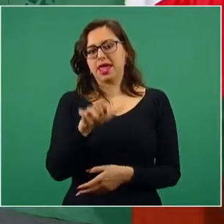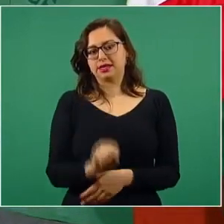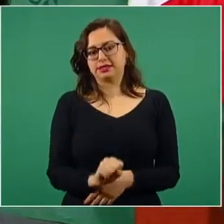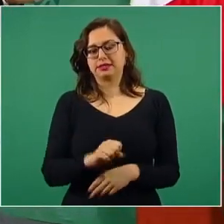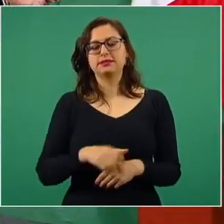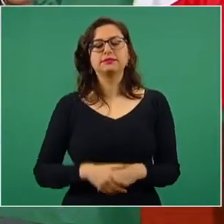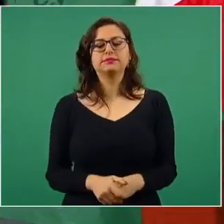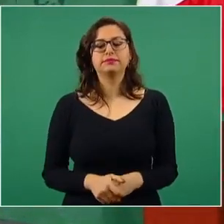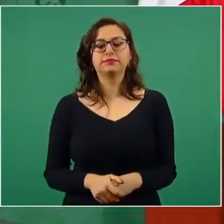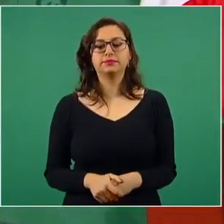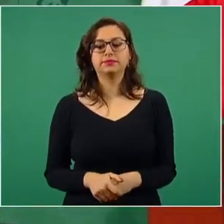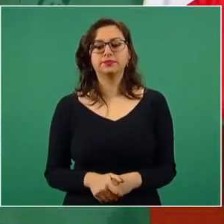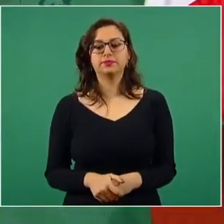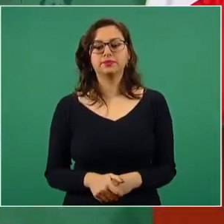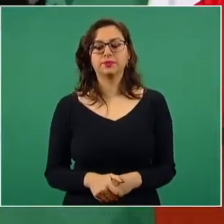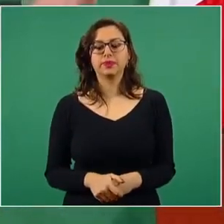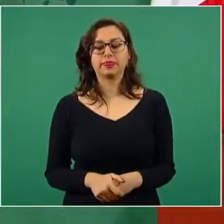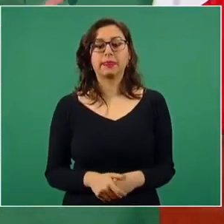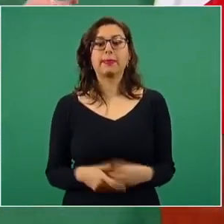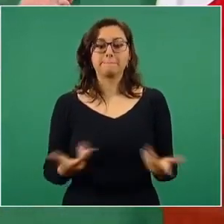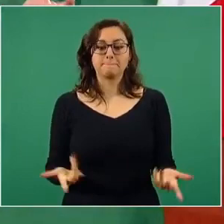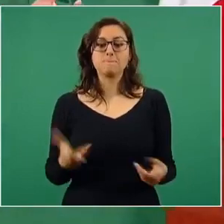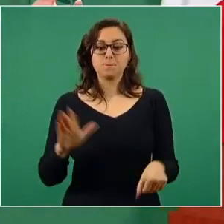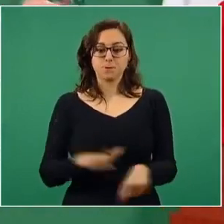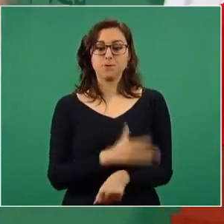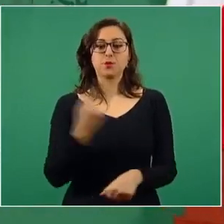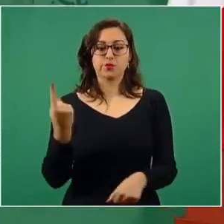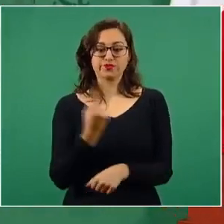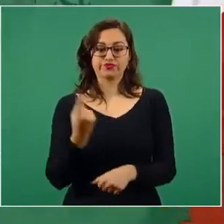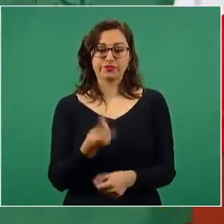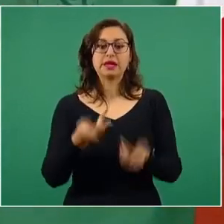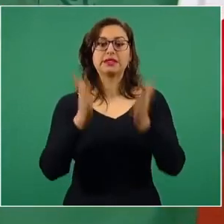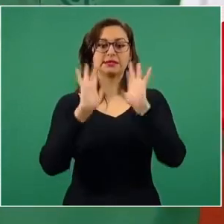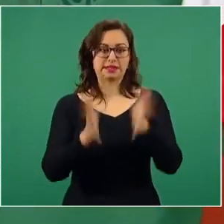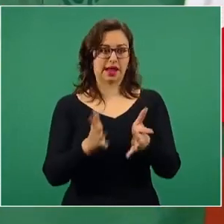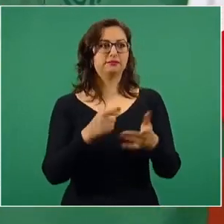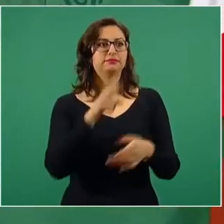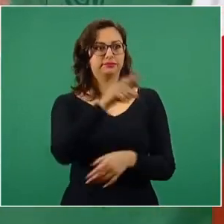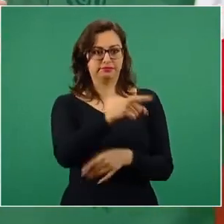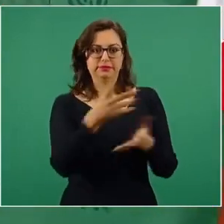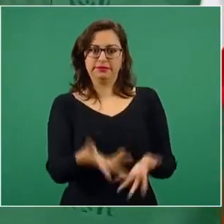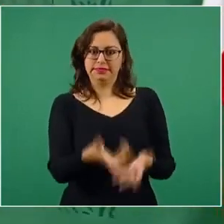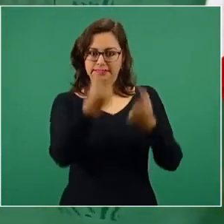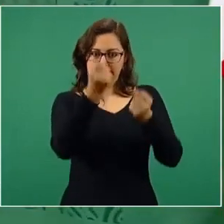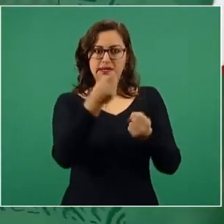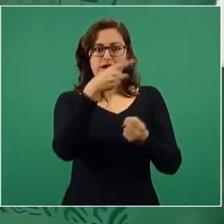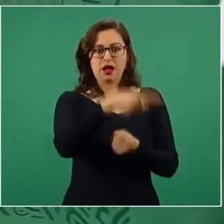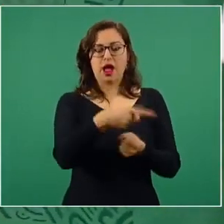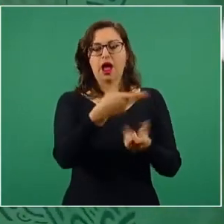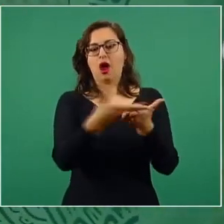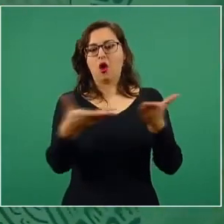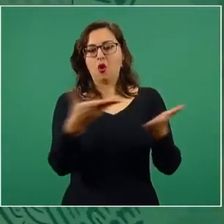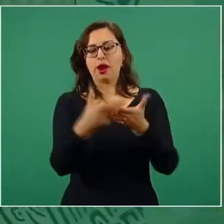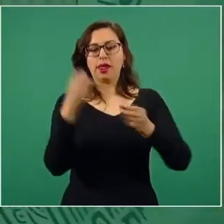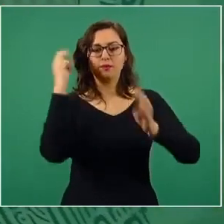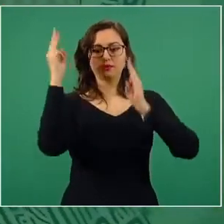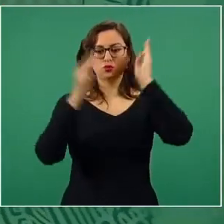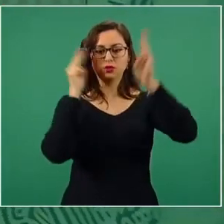porque ya se recuperaron las Islas Marías y ahora es Muros de Agua